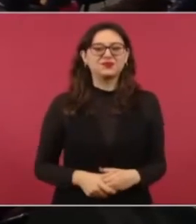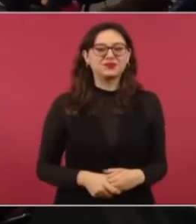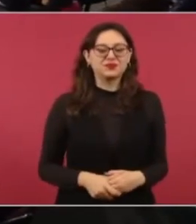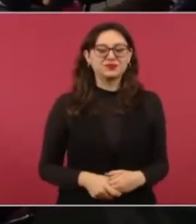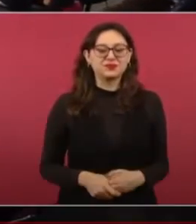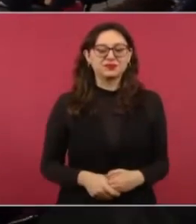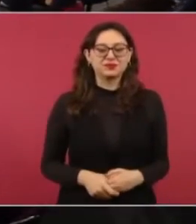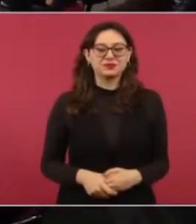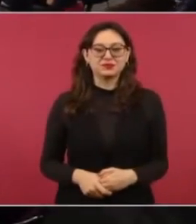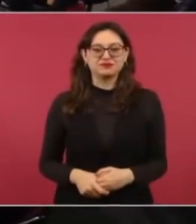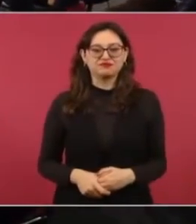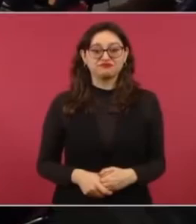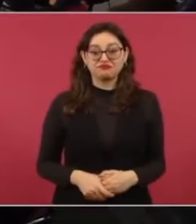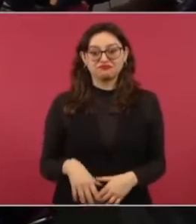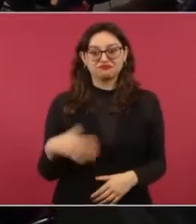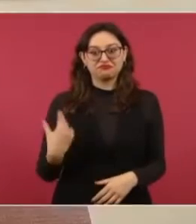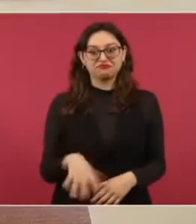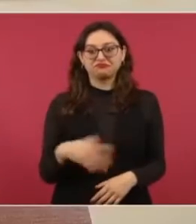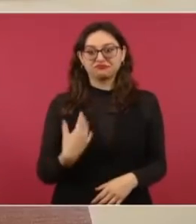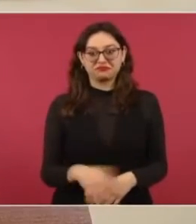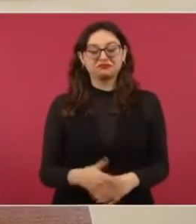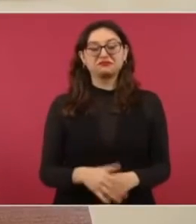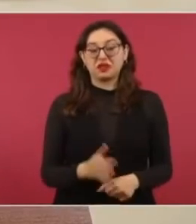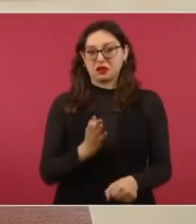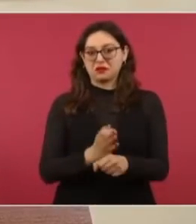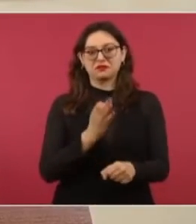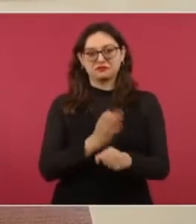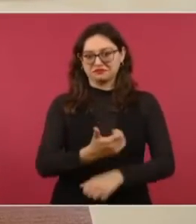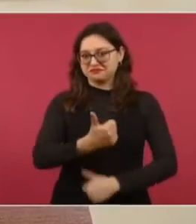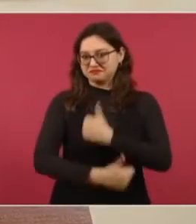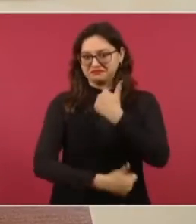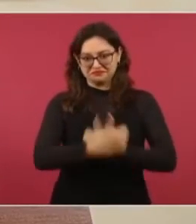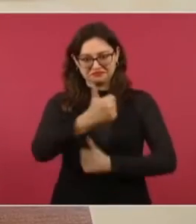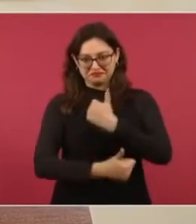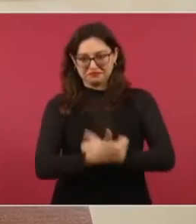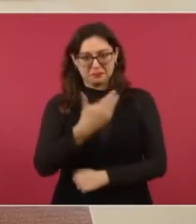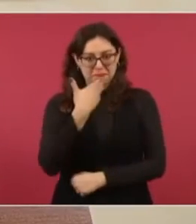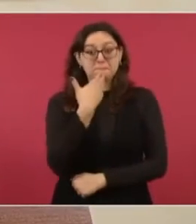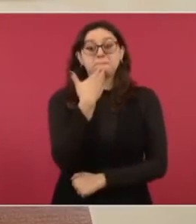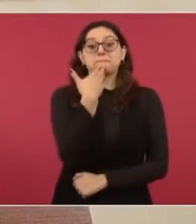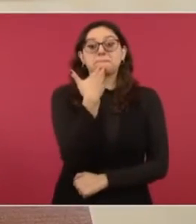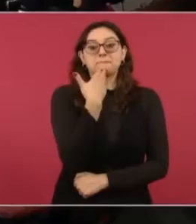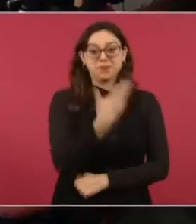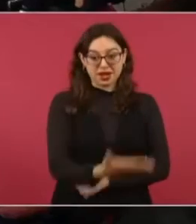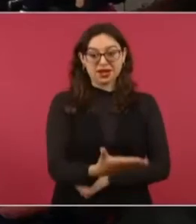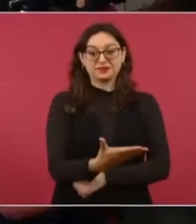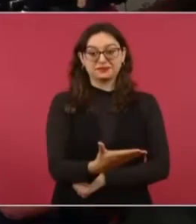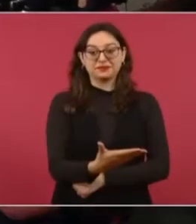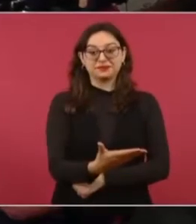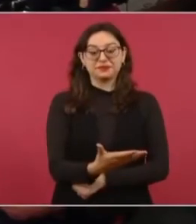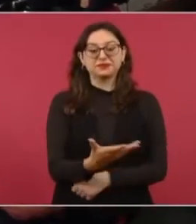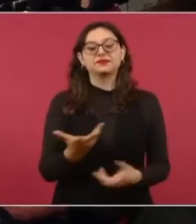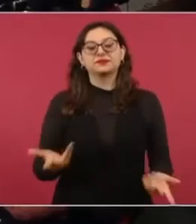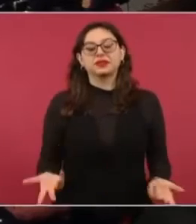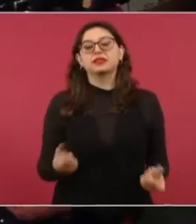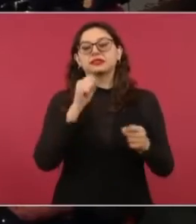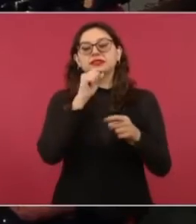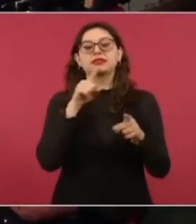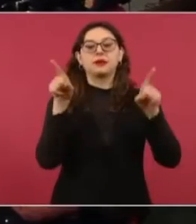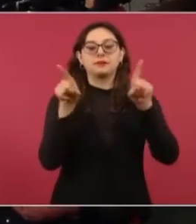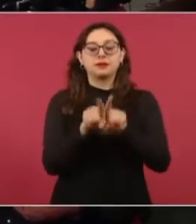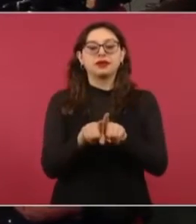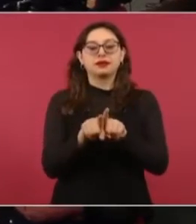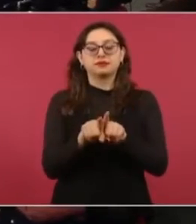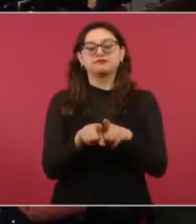y está muy bien la Serie del Caribe y están jugando los cañeros